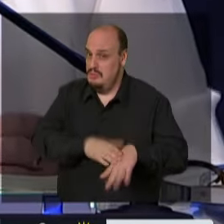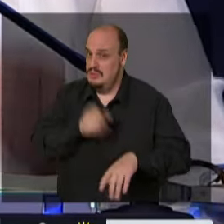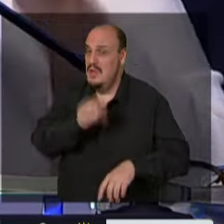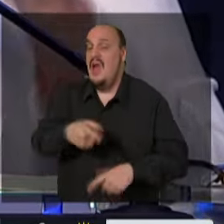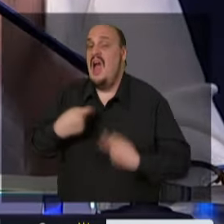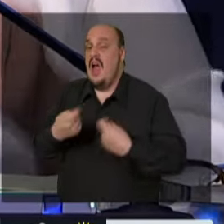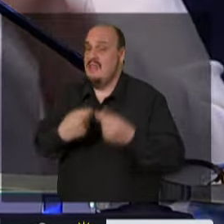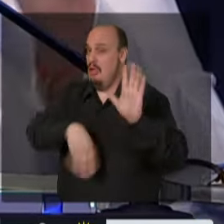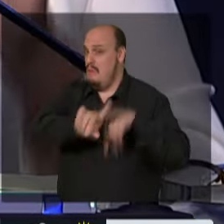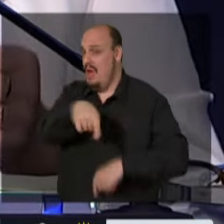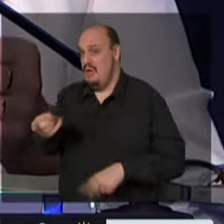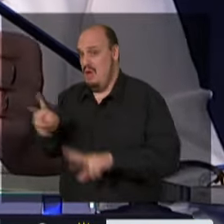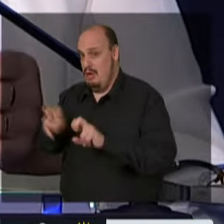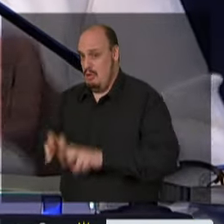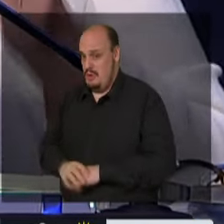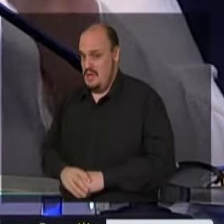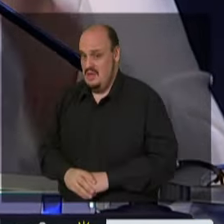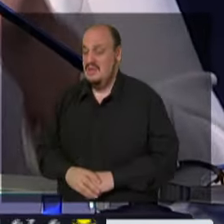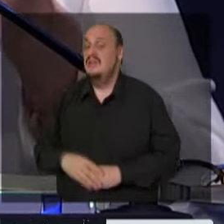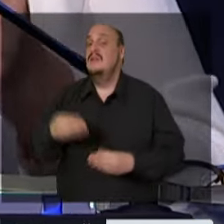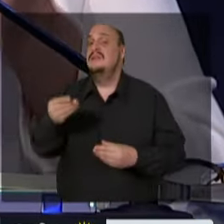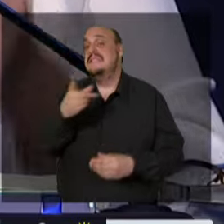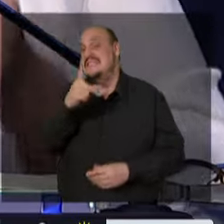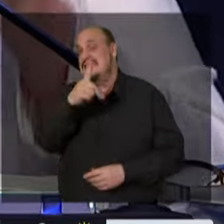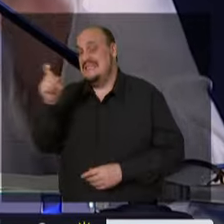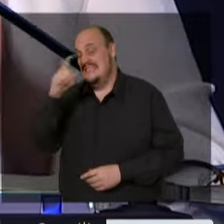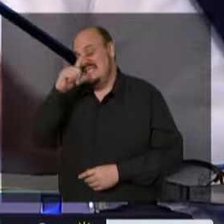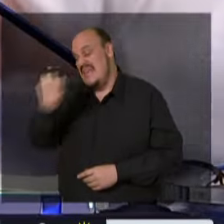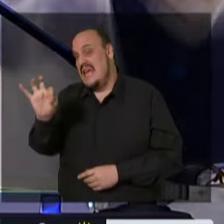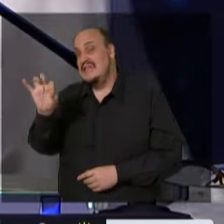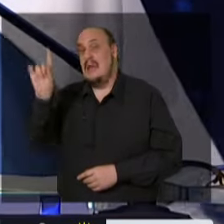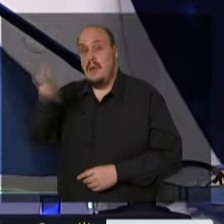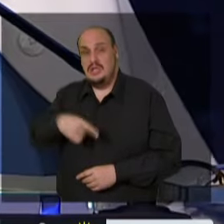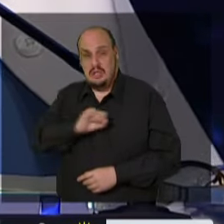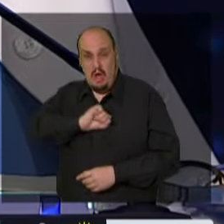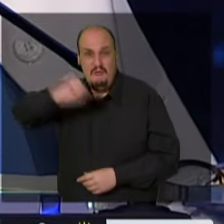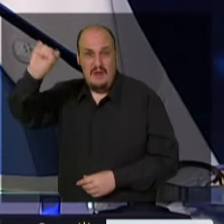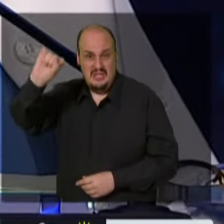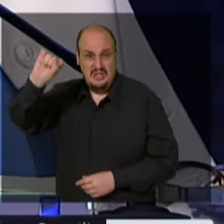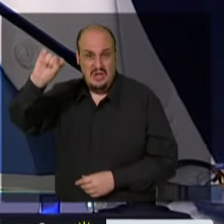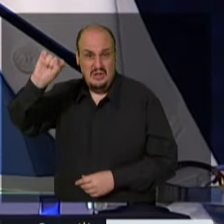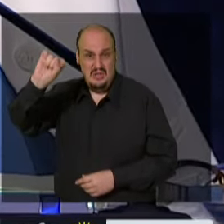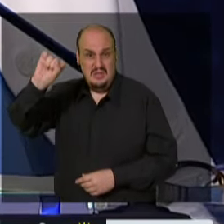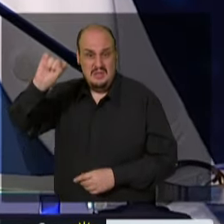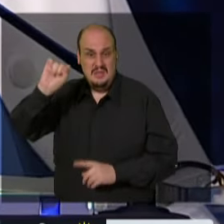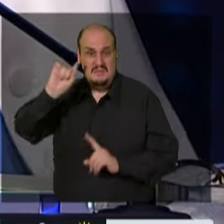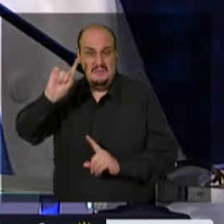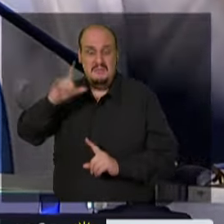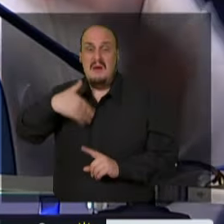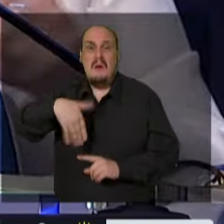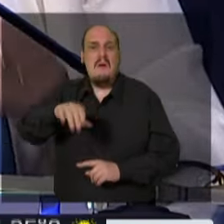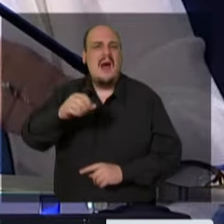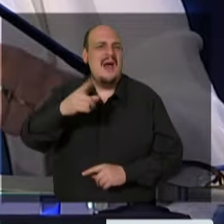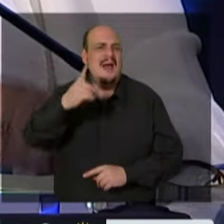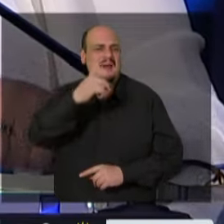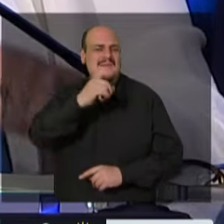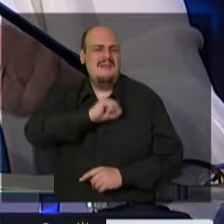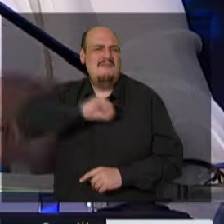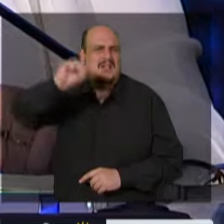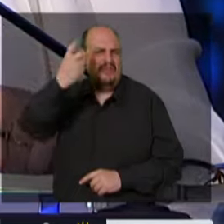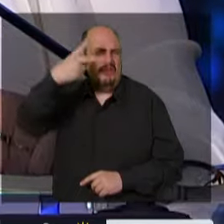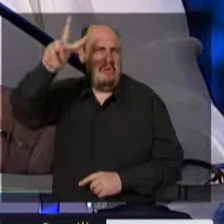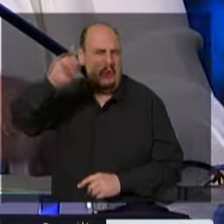déficit. El presupuesto que presentaste es con un 70% de inflación cuando nos está llevando a la hiper. Ese es el